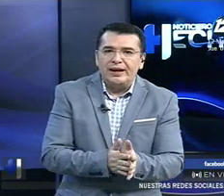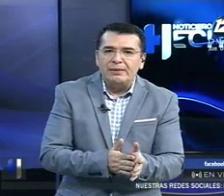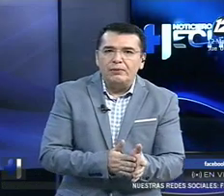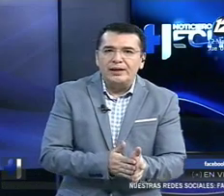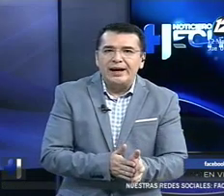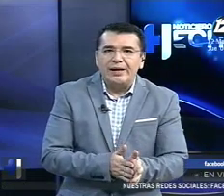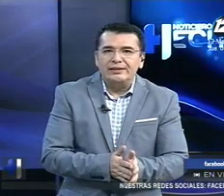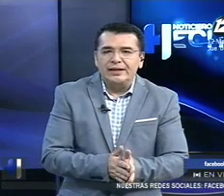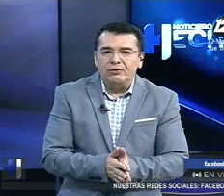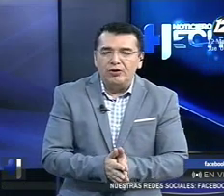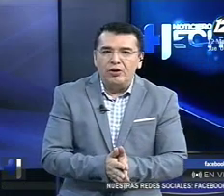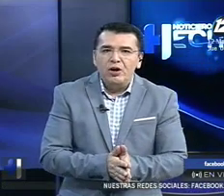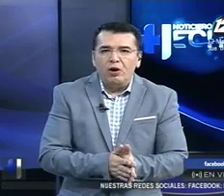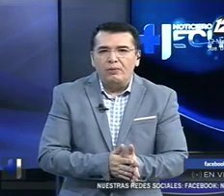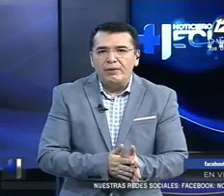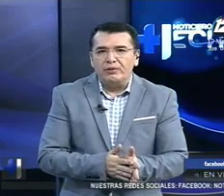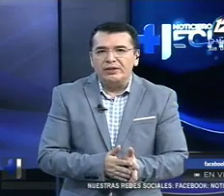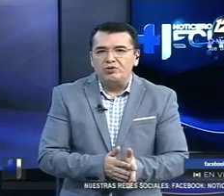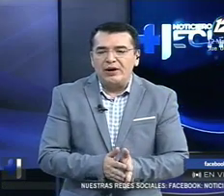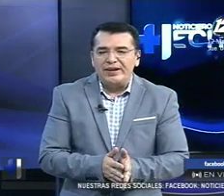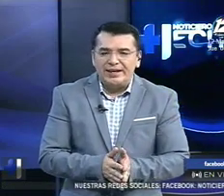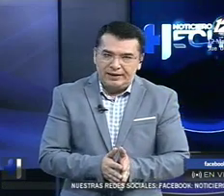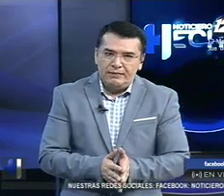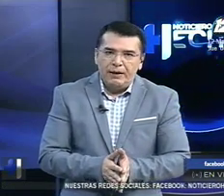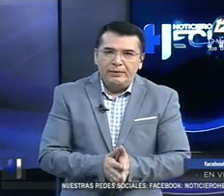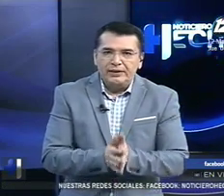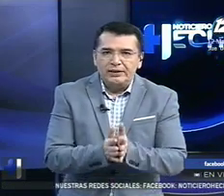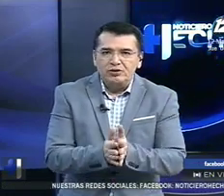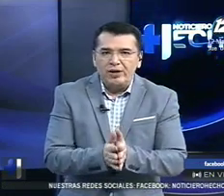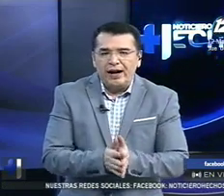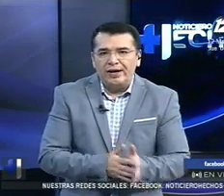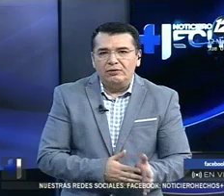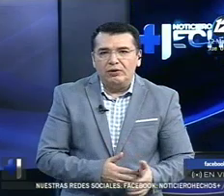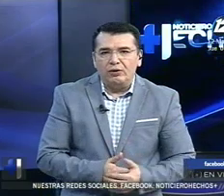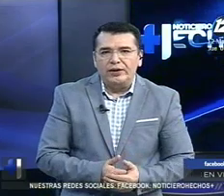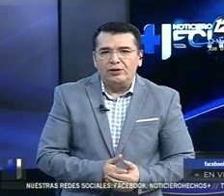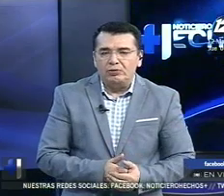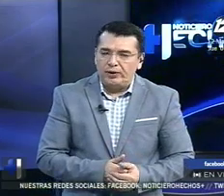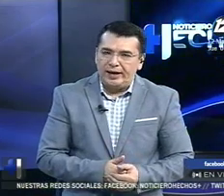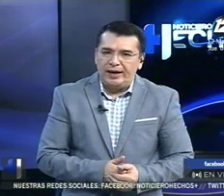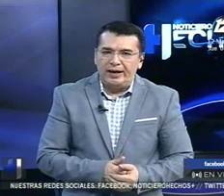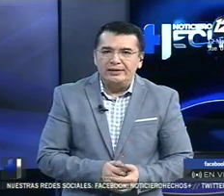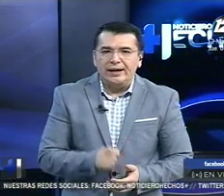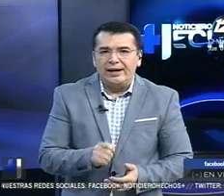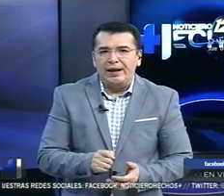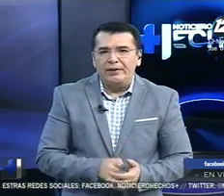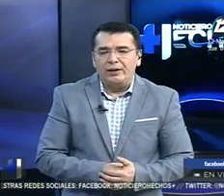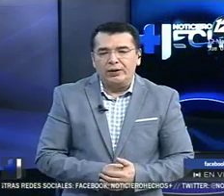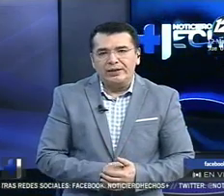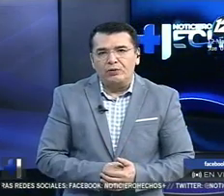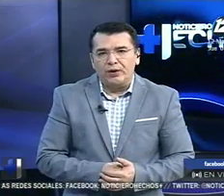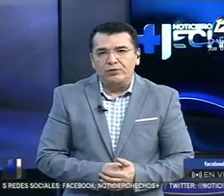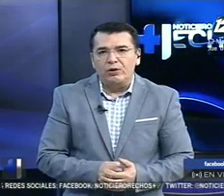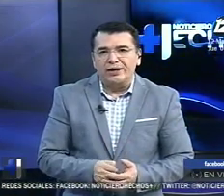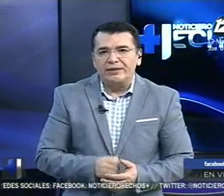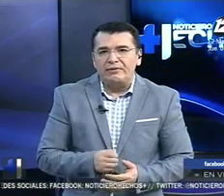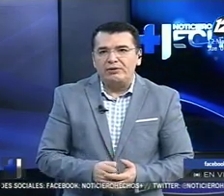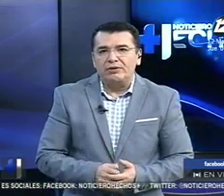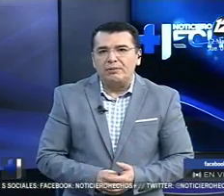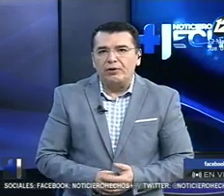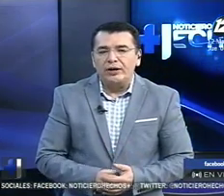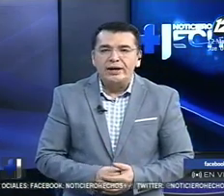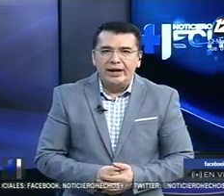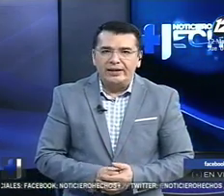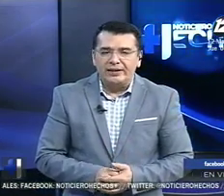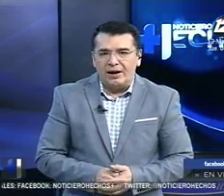presidente de la república en esta reunión con miembros de su gabinete presta atención a cada uno de los datos porque ahí está la clave de lo que está ocurriendo y de lo que está